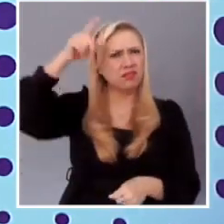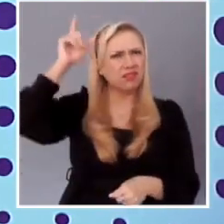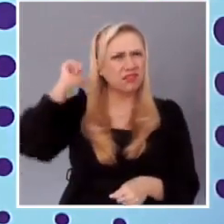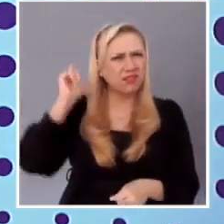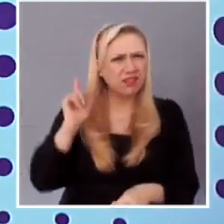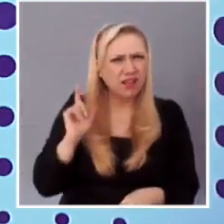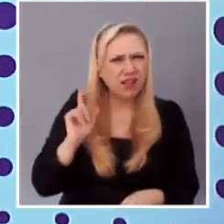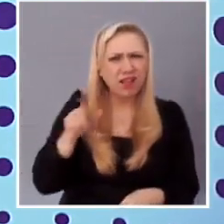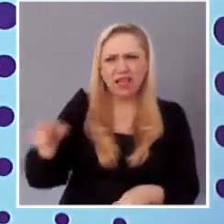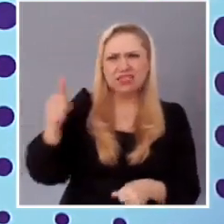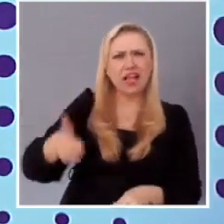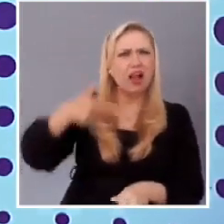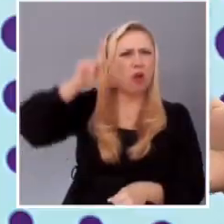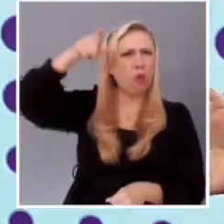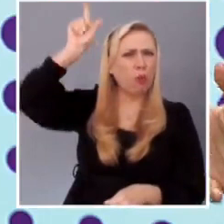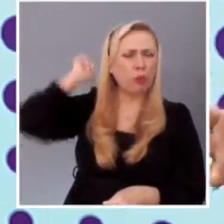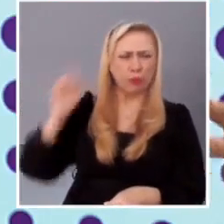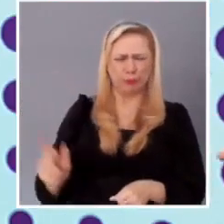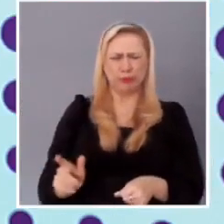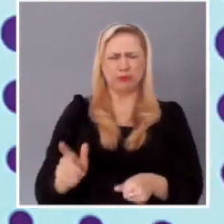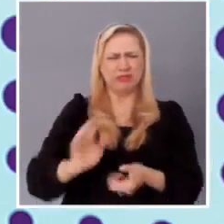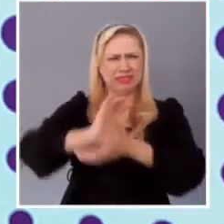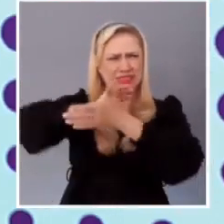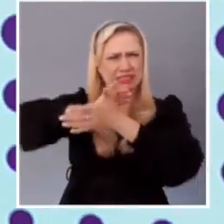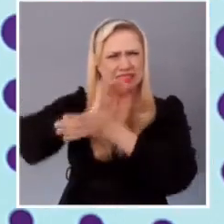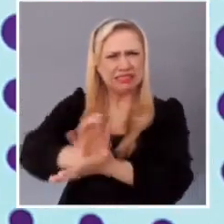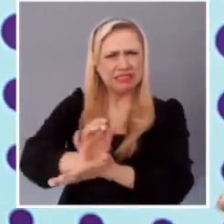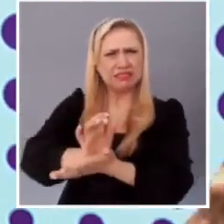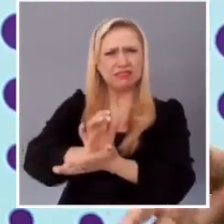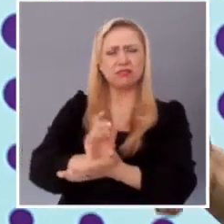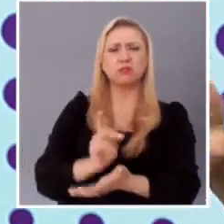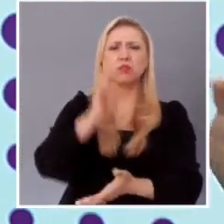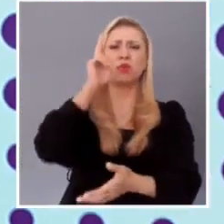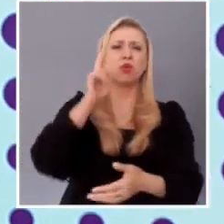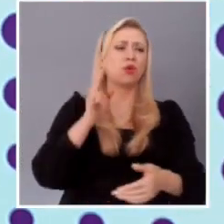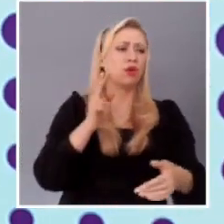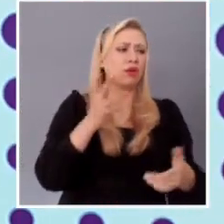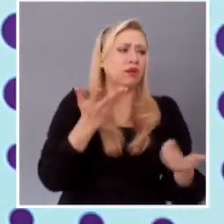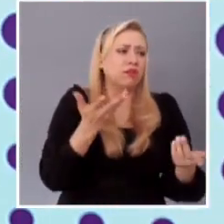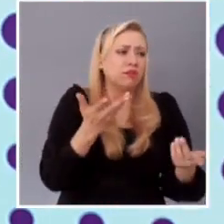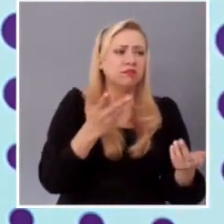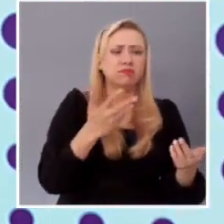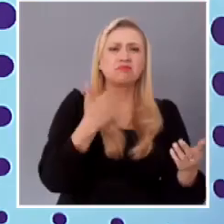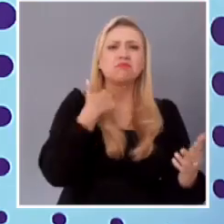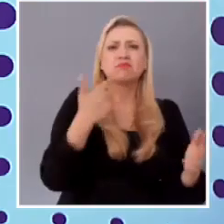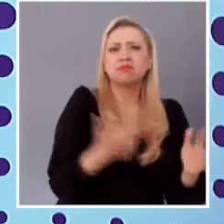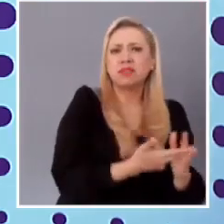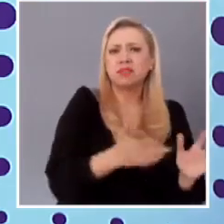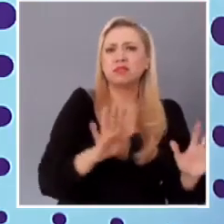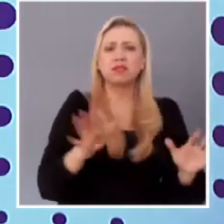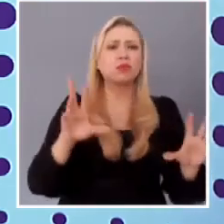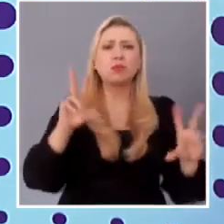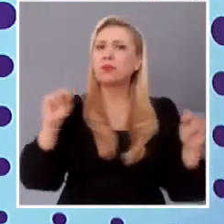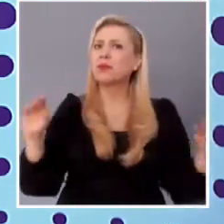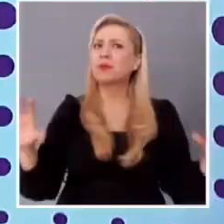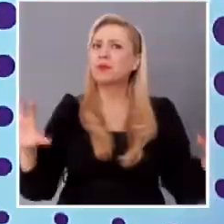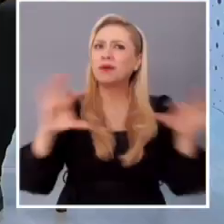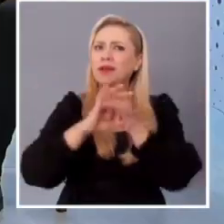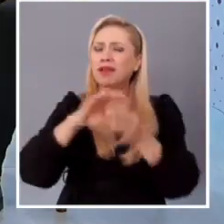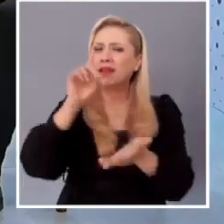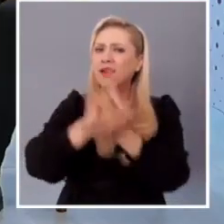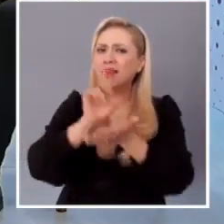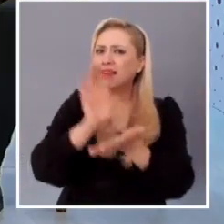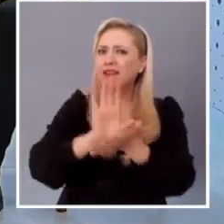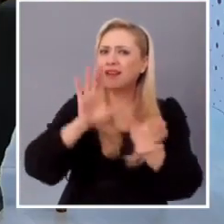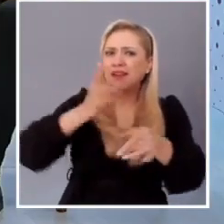la completa discriminación hacia las personas con discapacidad, las personas de la diversidad psicosocial. Normalmente